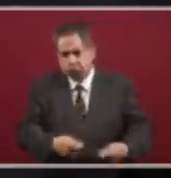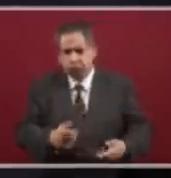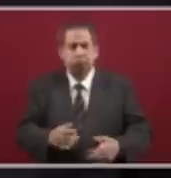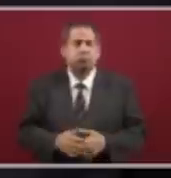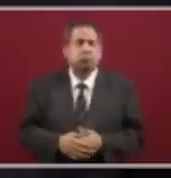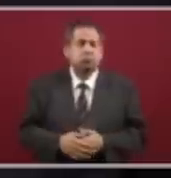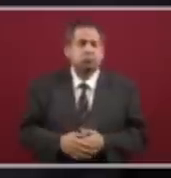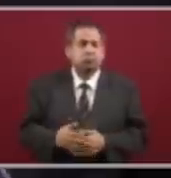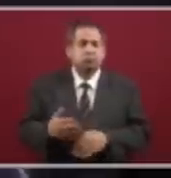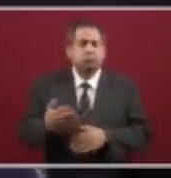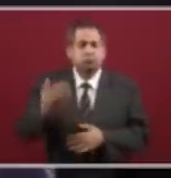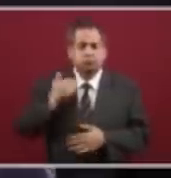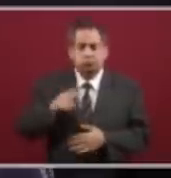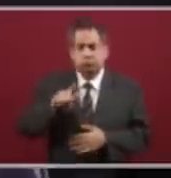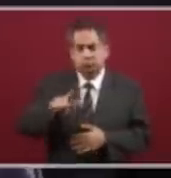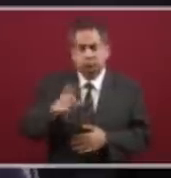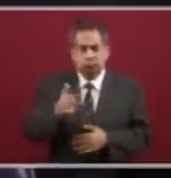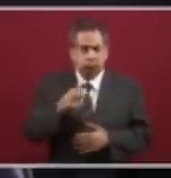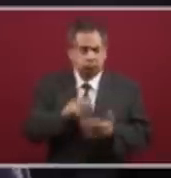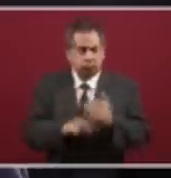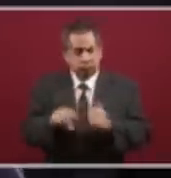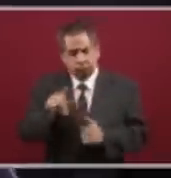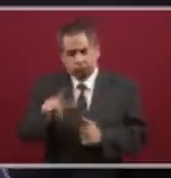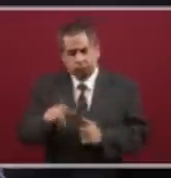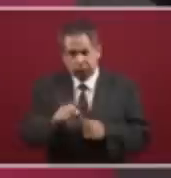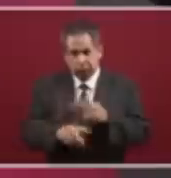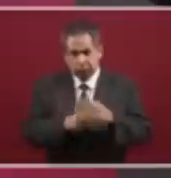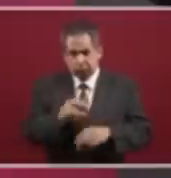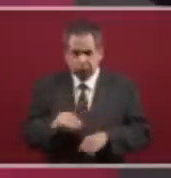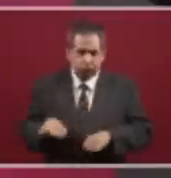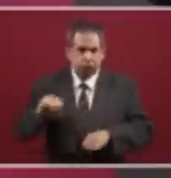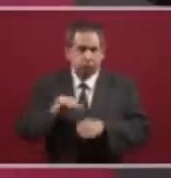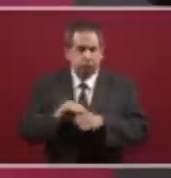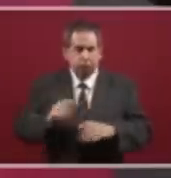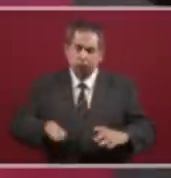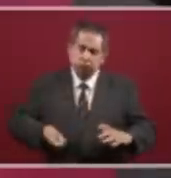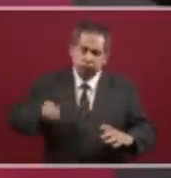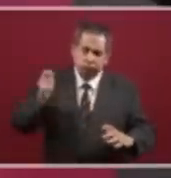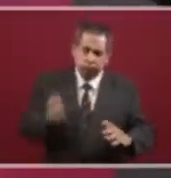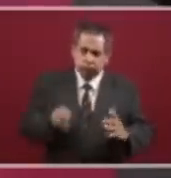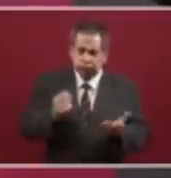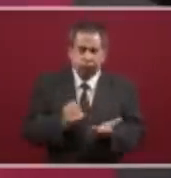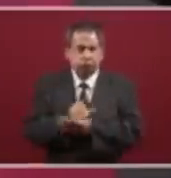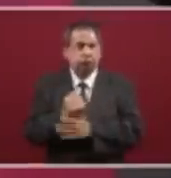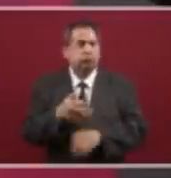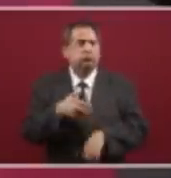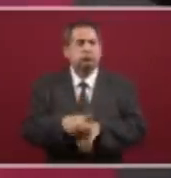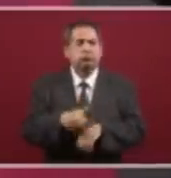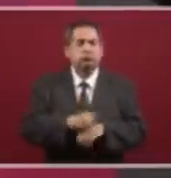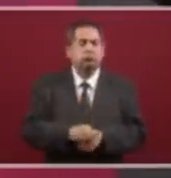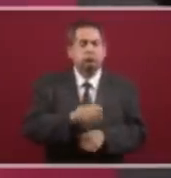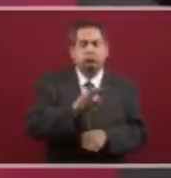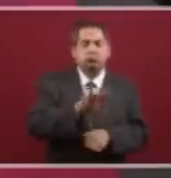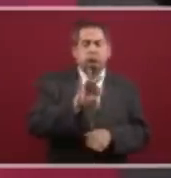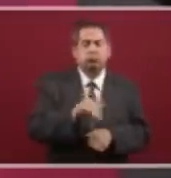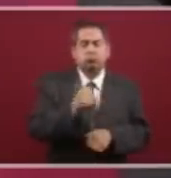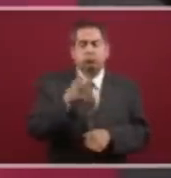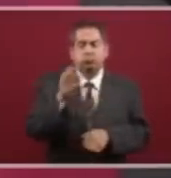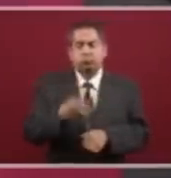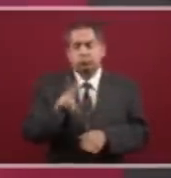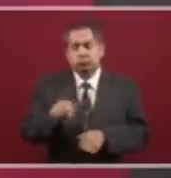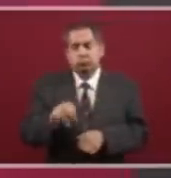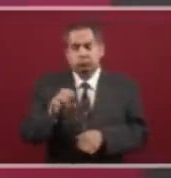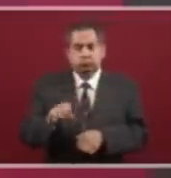17 de agosto de 2017 fue establecida la sentencia en el juicio agrario 446 diagonal